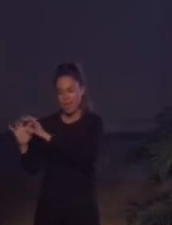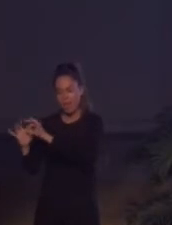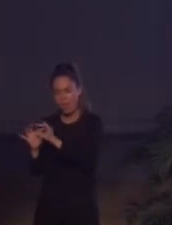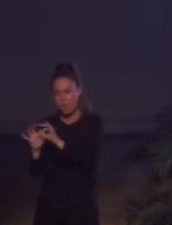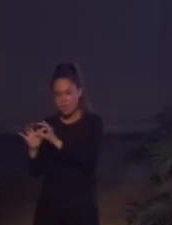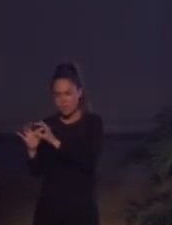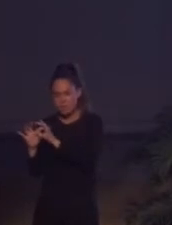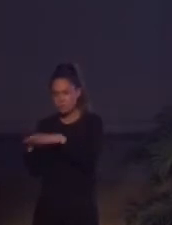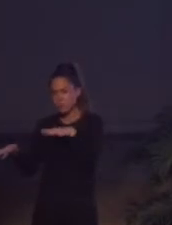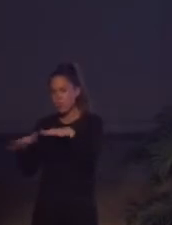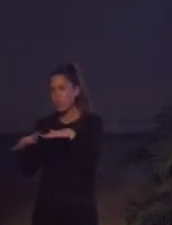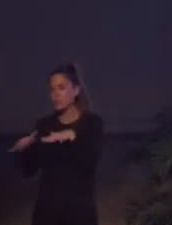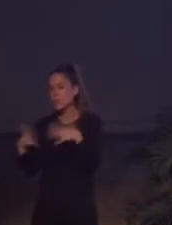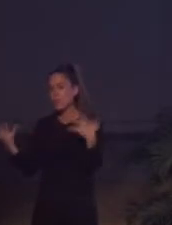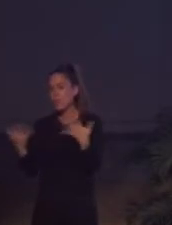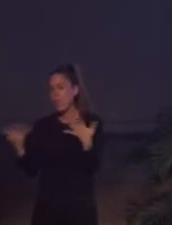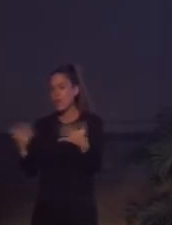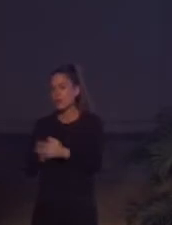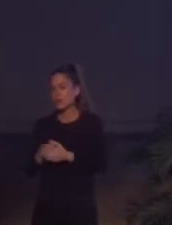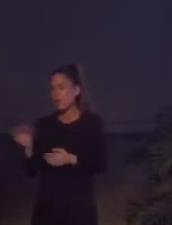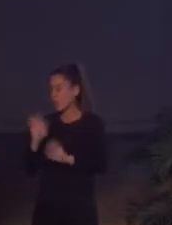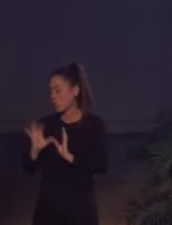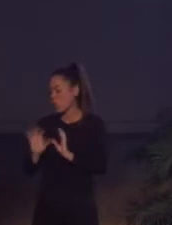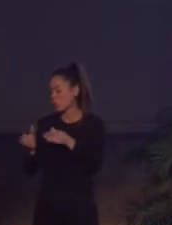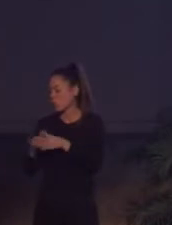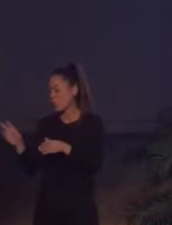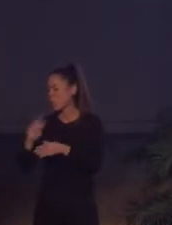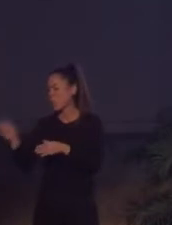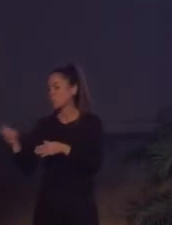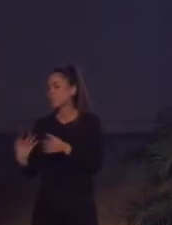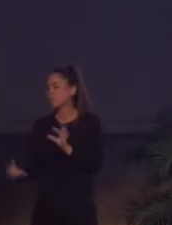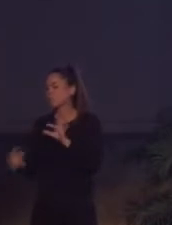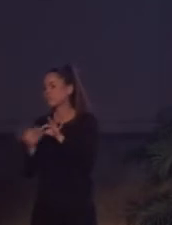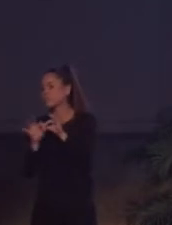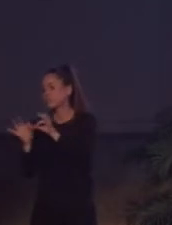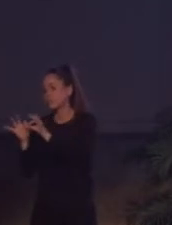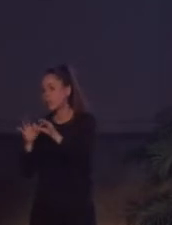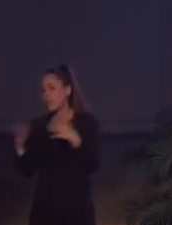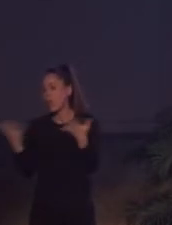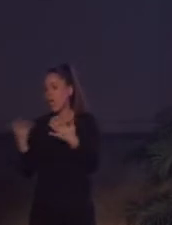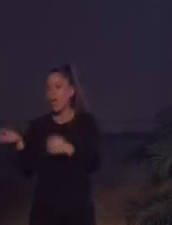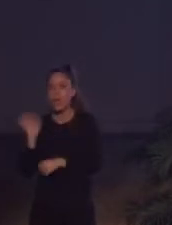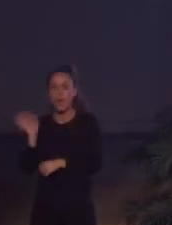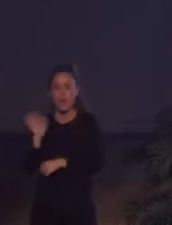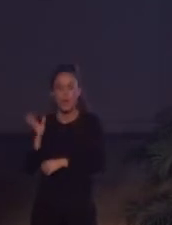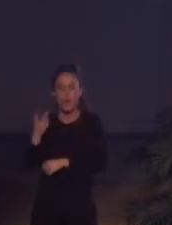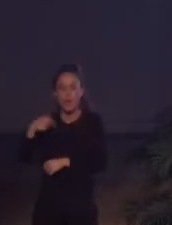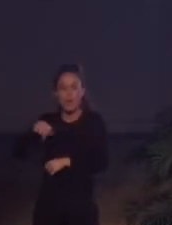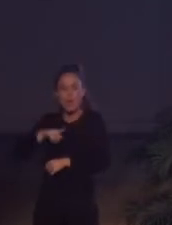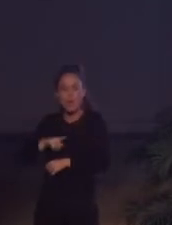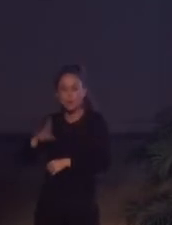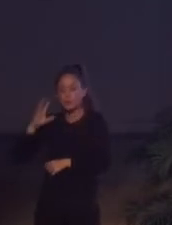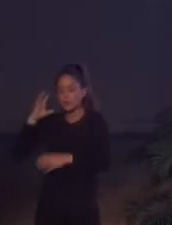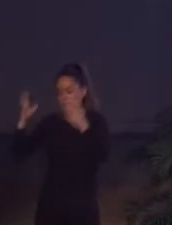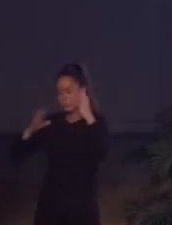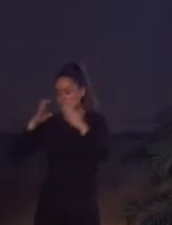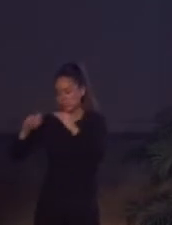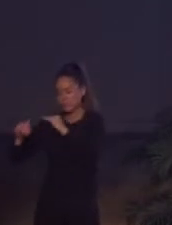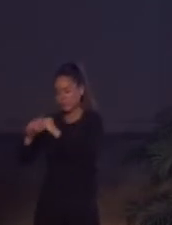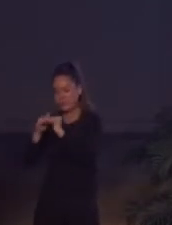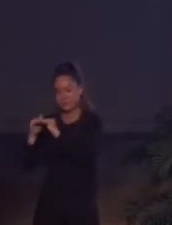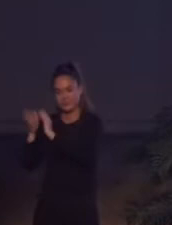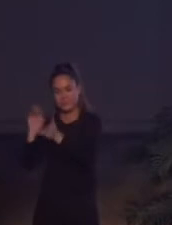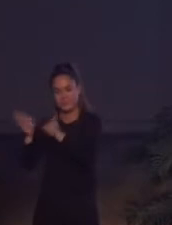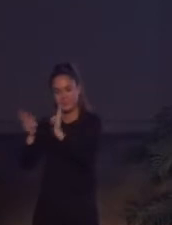aliantzen diren mugimenduak, edo beste kolektiboak, edo beste modu batean esan da, ze topatzen du antiespezismoak Euskal